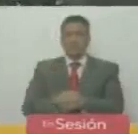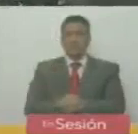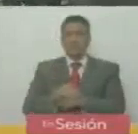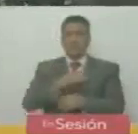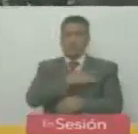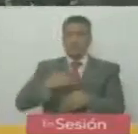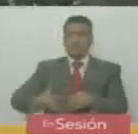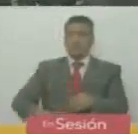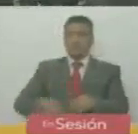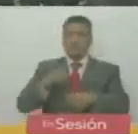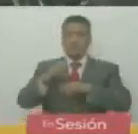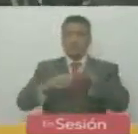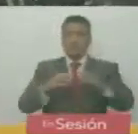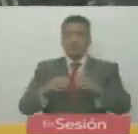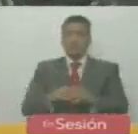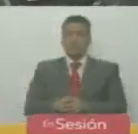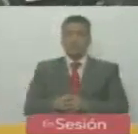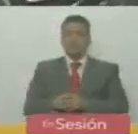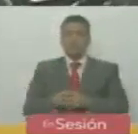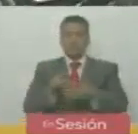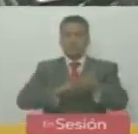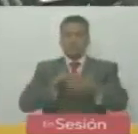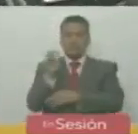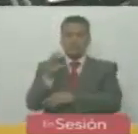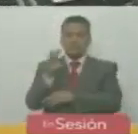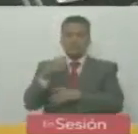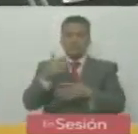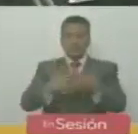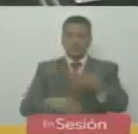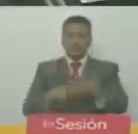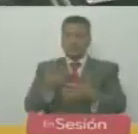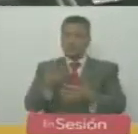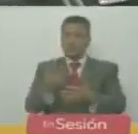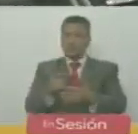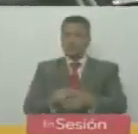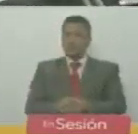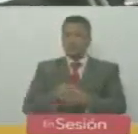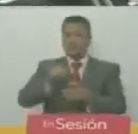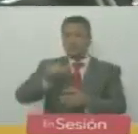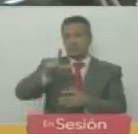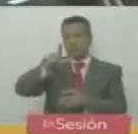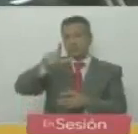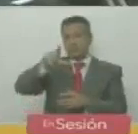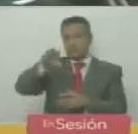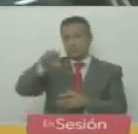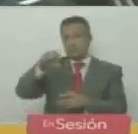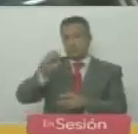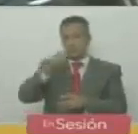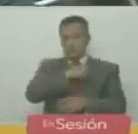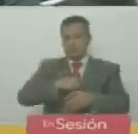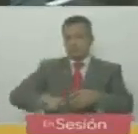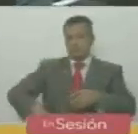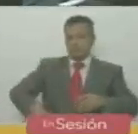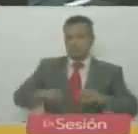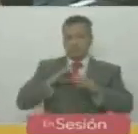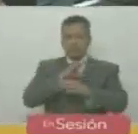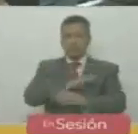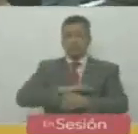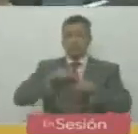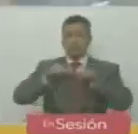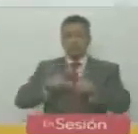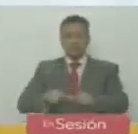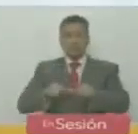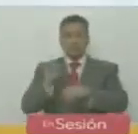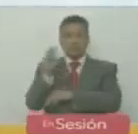China, mediante la cual remite el mensaje del excelentísimo señor Lin Sansu, presidente del Comité Permanente